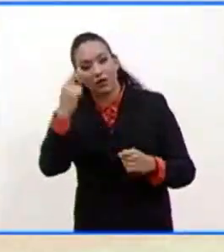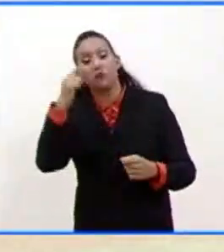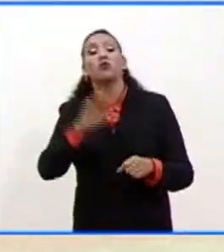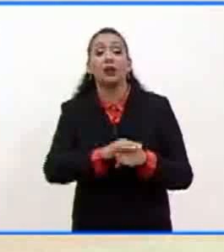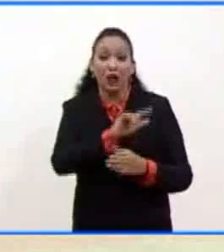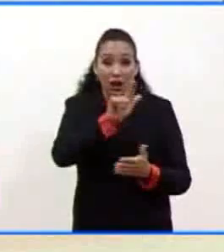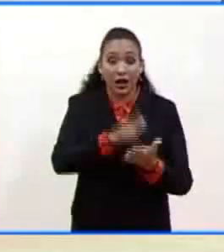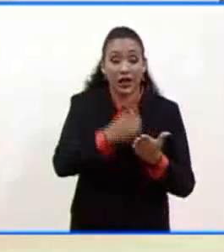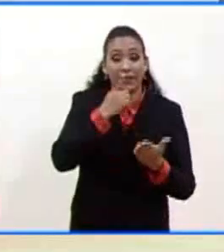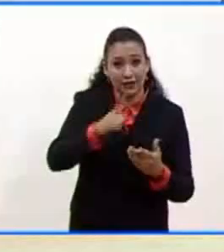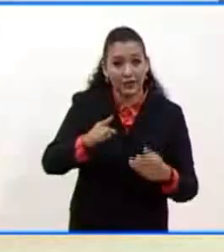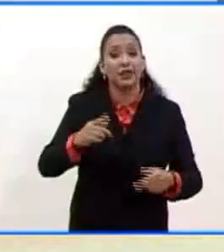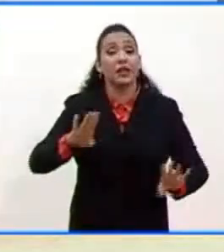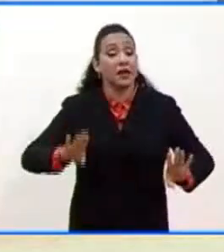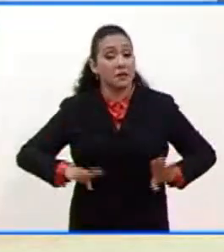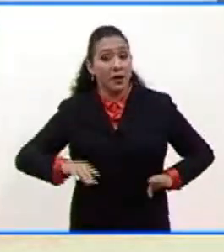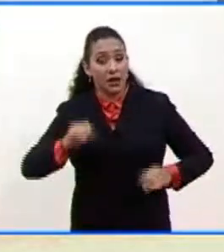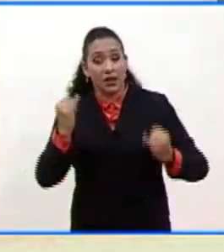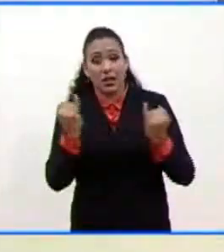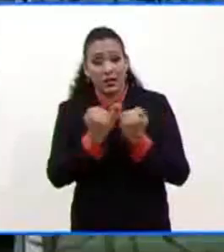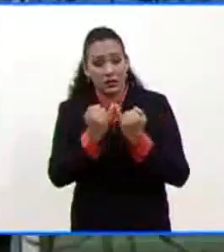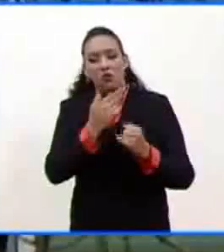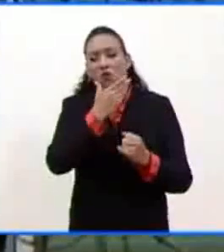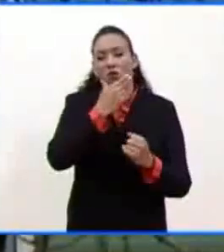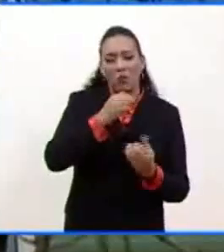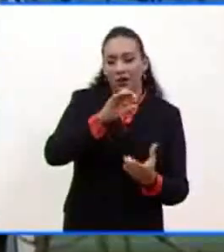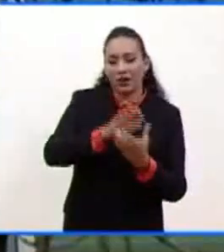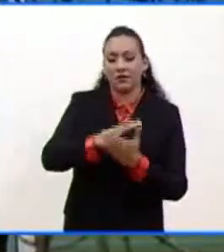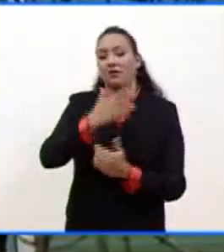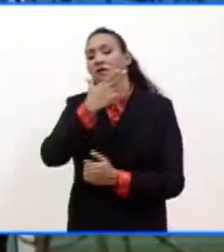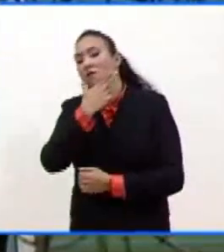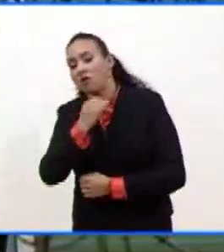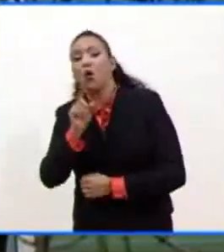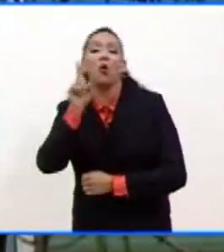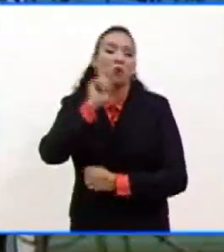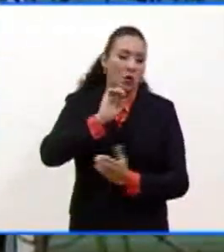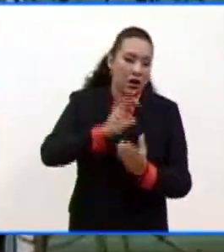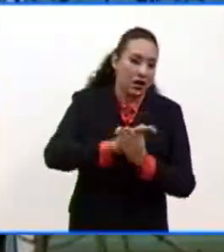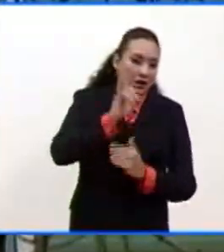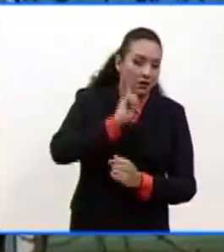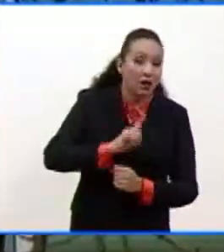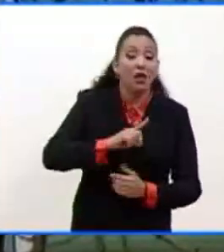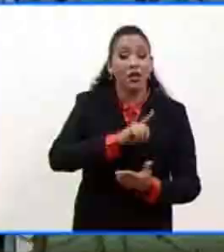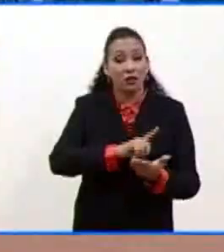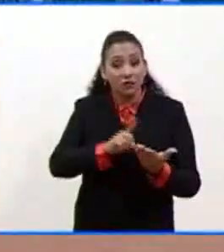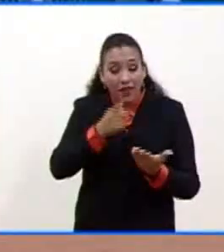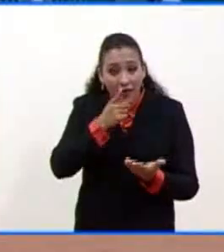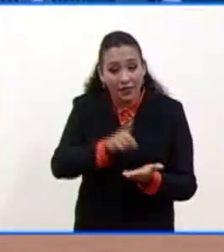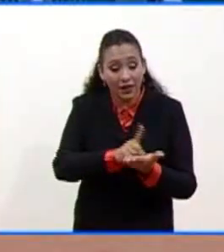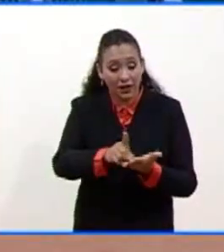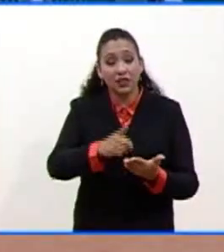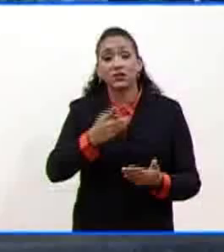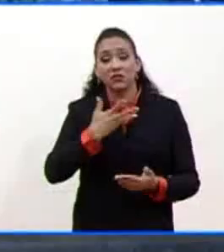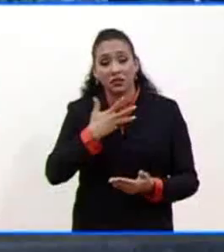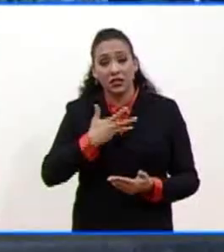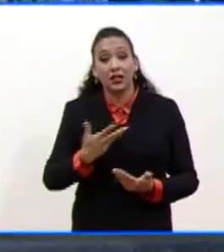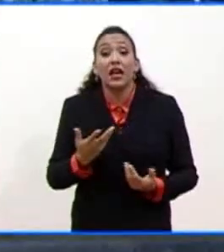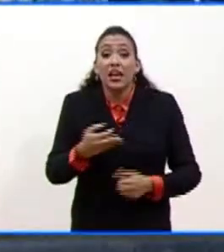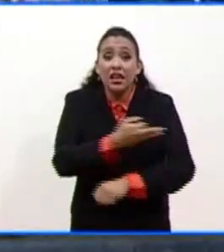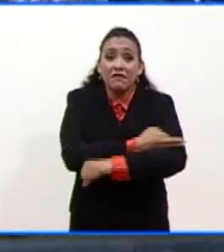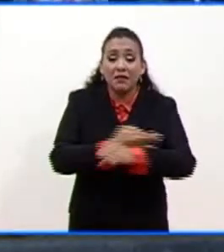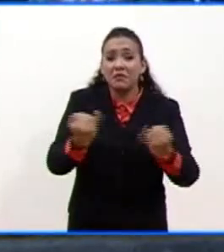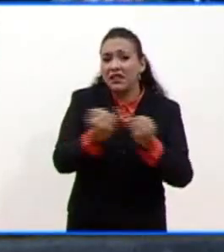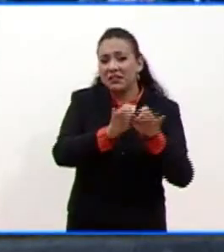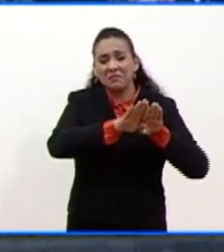ley a las parejas del mismo sexo. Por estas razones y porque además la protección de la familia comprende a todos los modelos